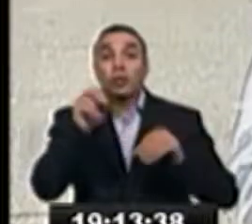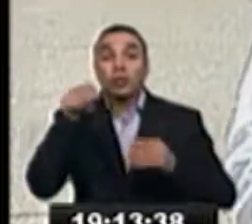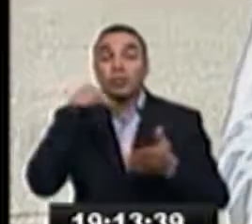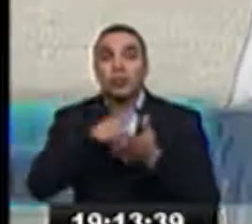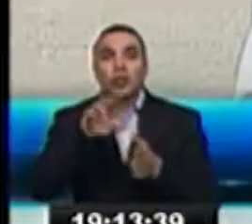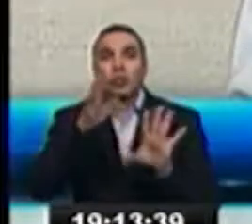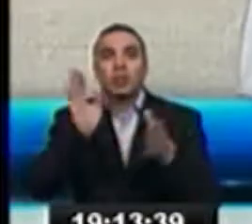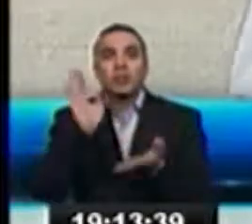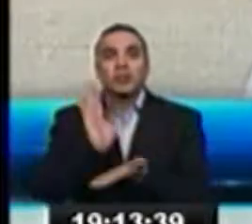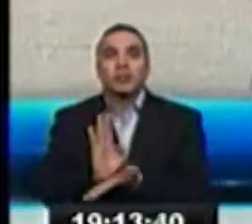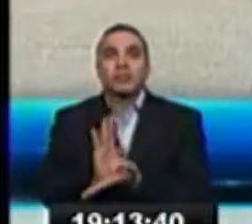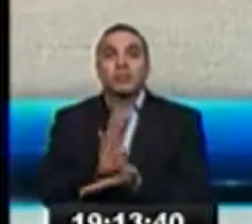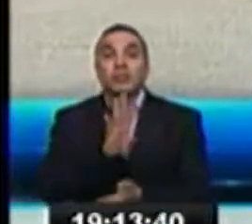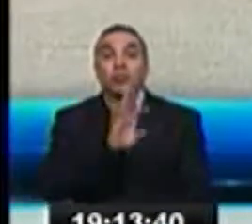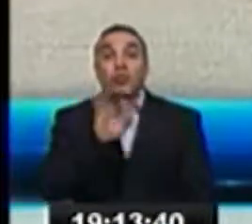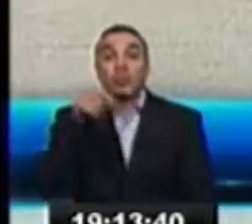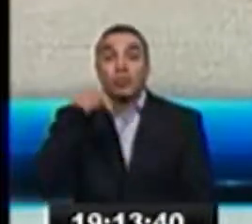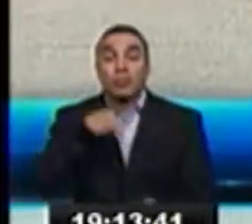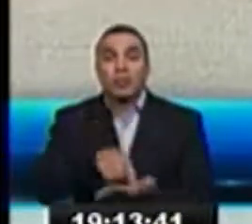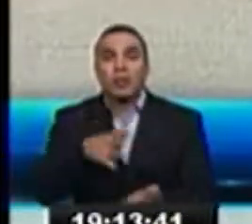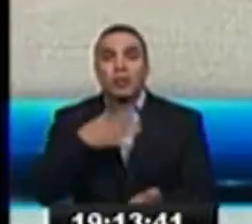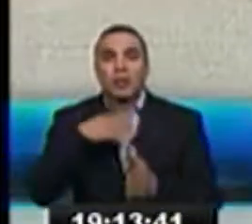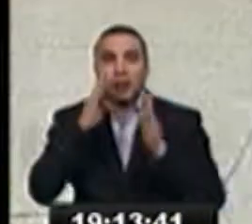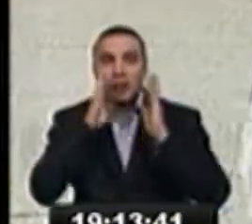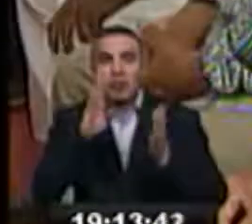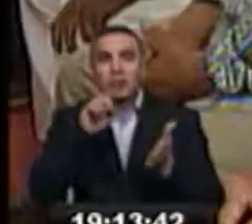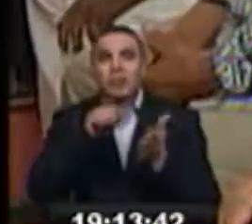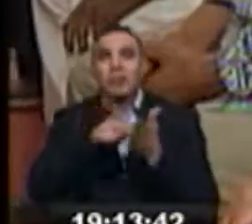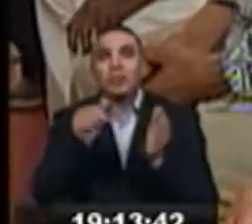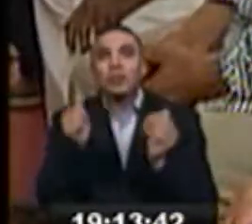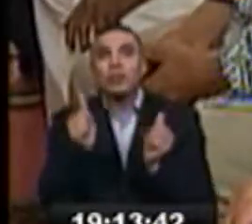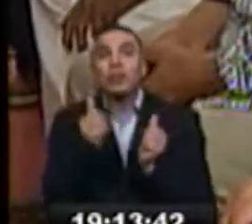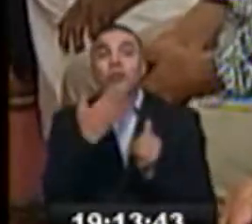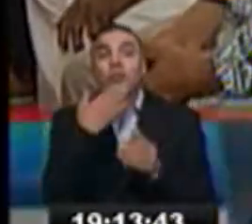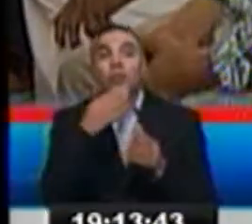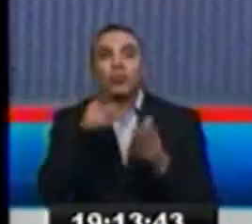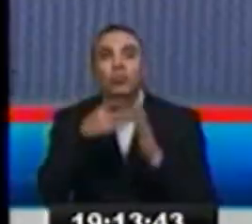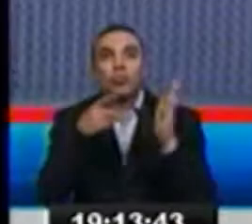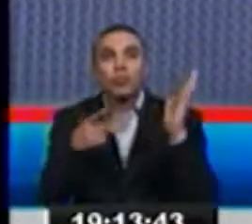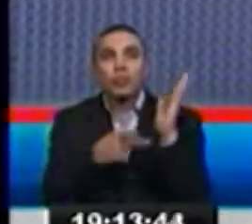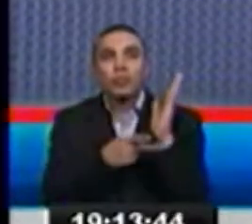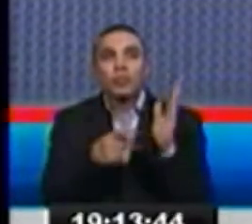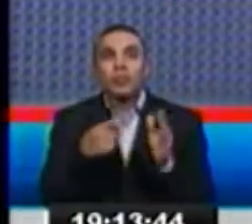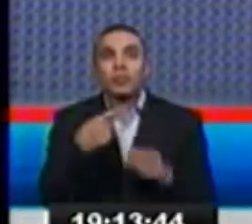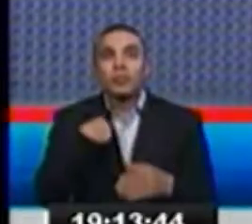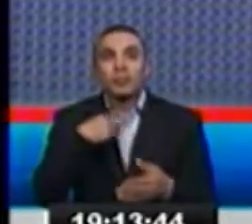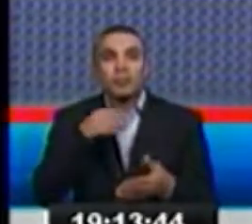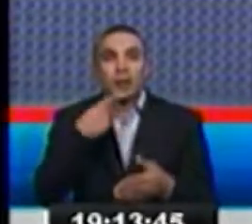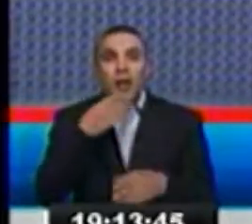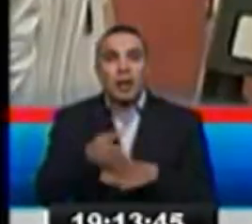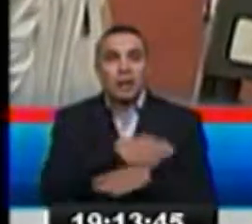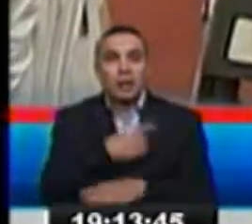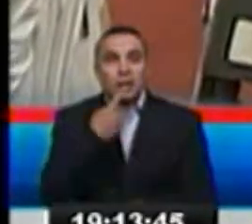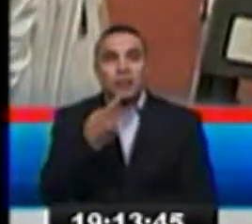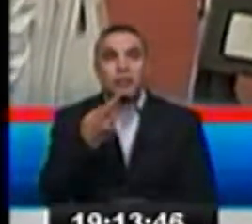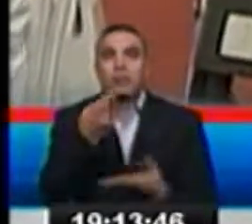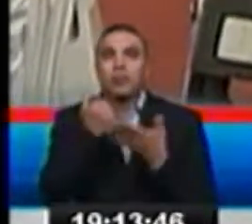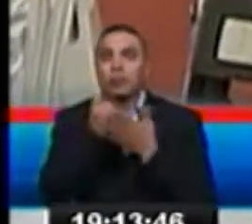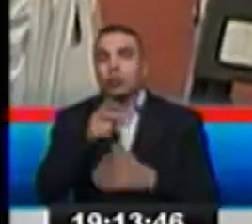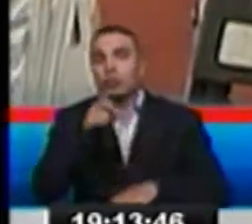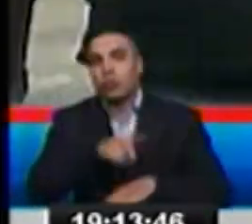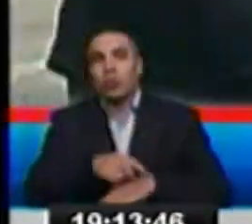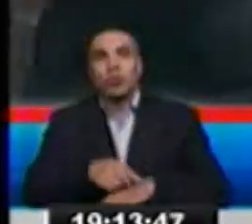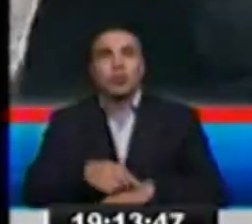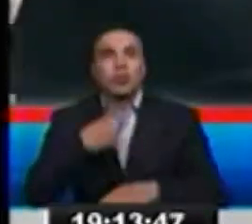social y cerca de 400.000 han sido atendidos a través del programa gubernamental citado y reciben servicios de salud,